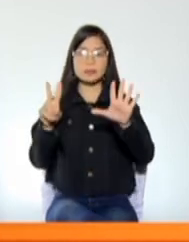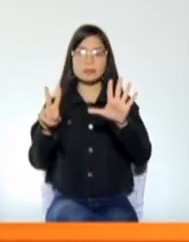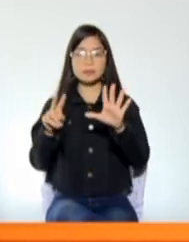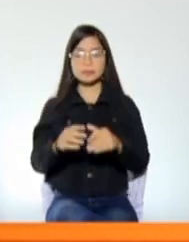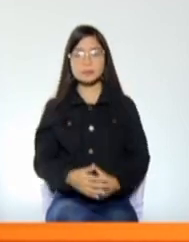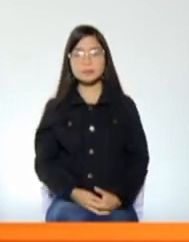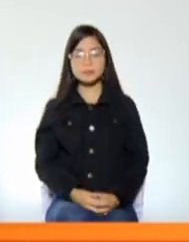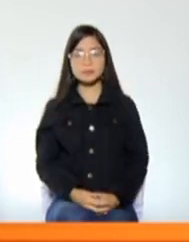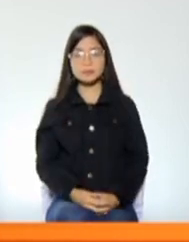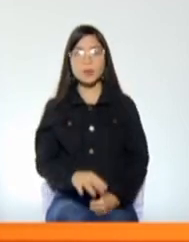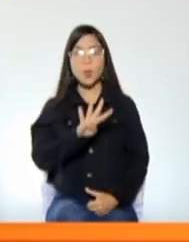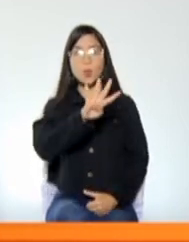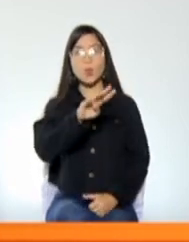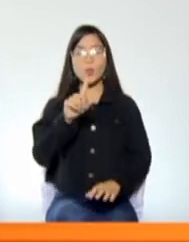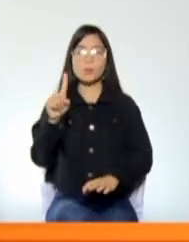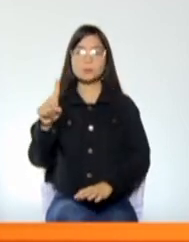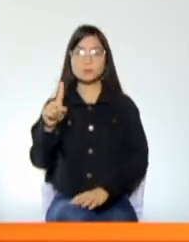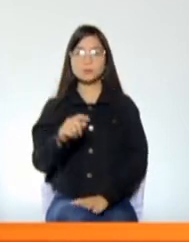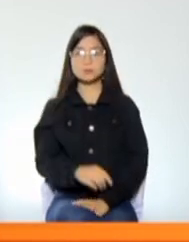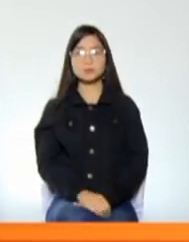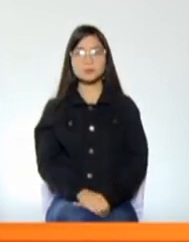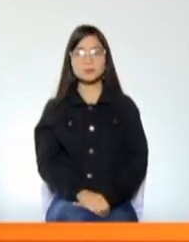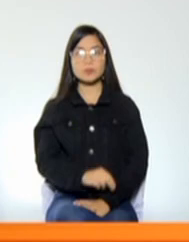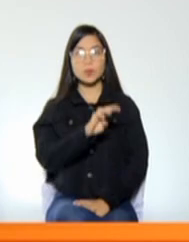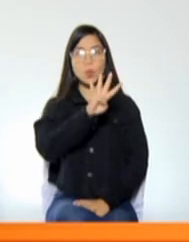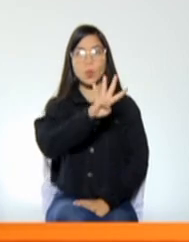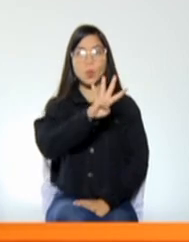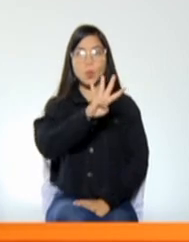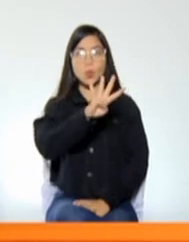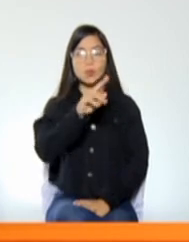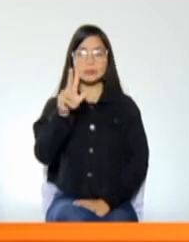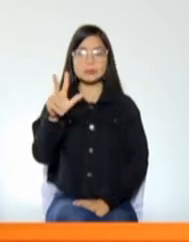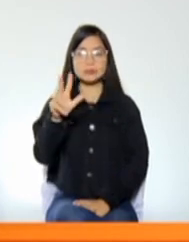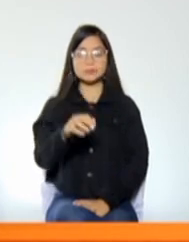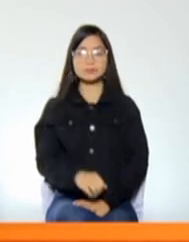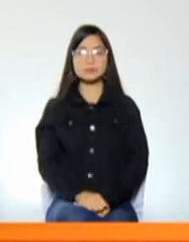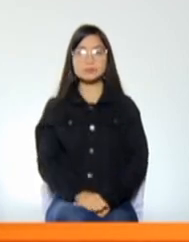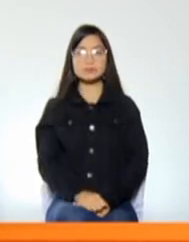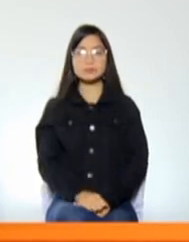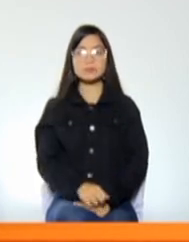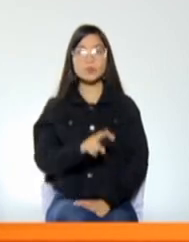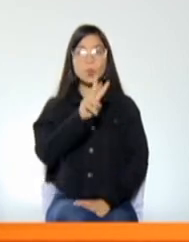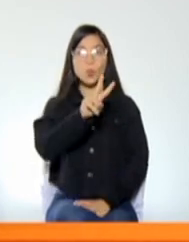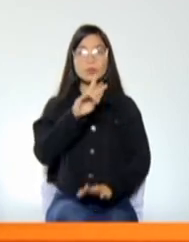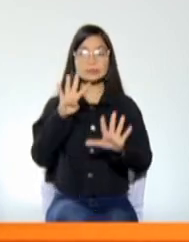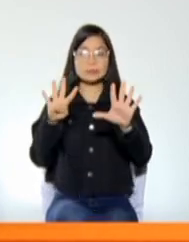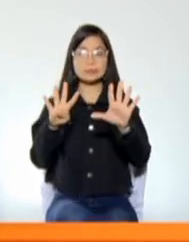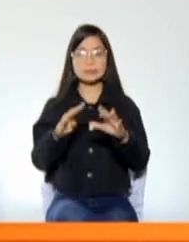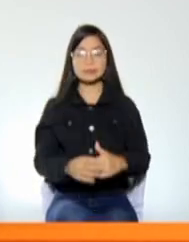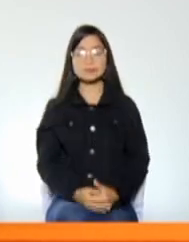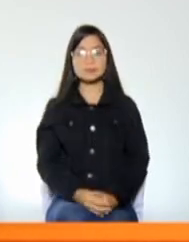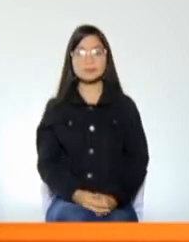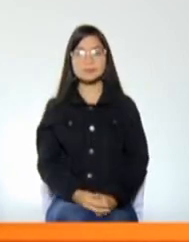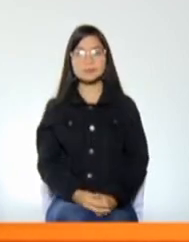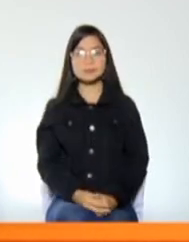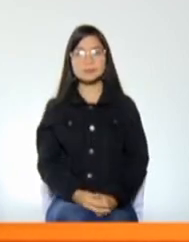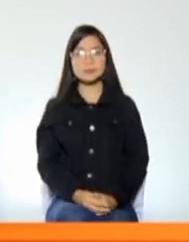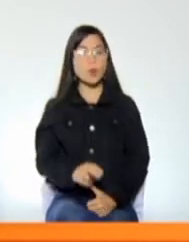37, 41, 43, 47,